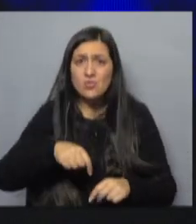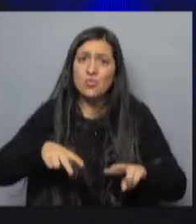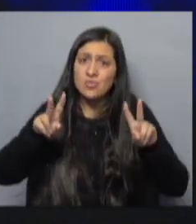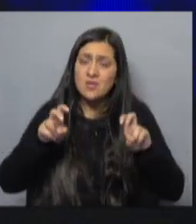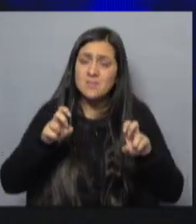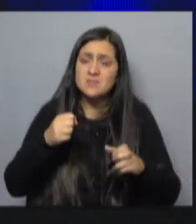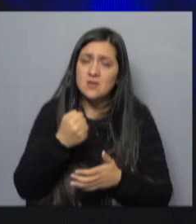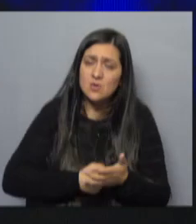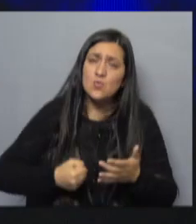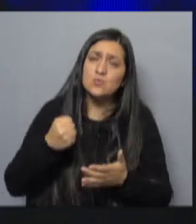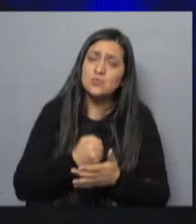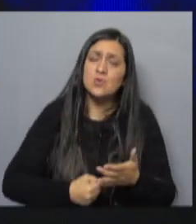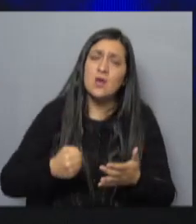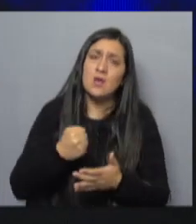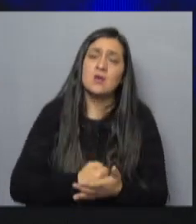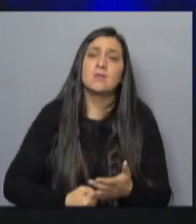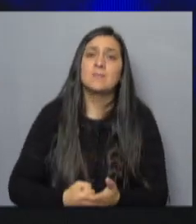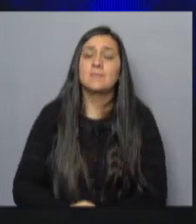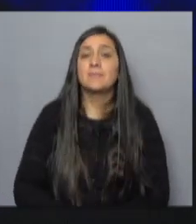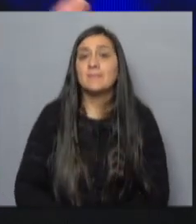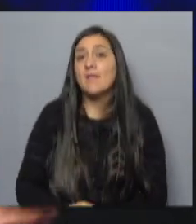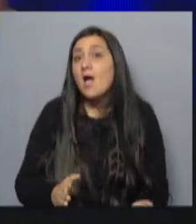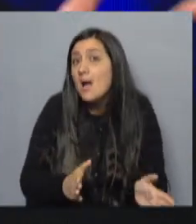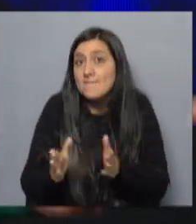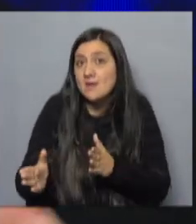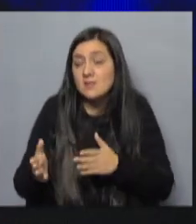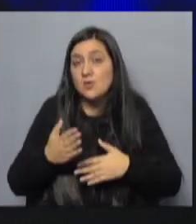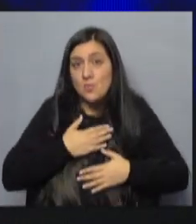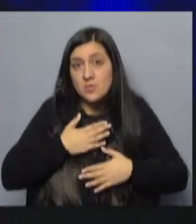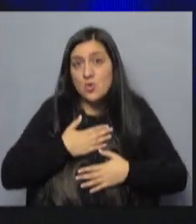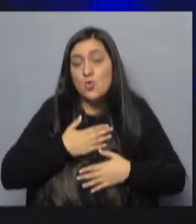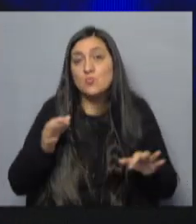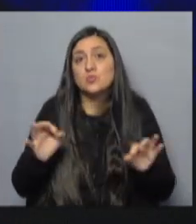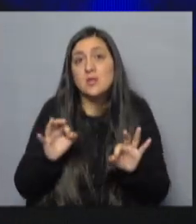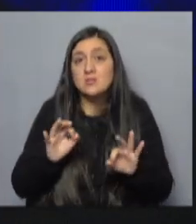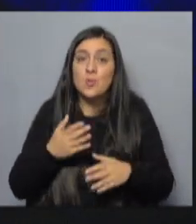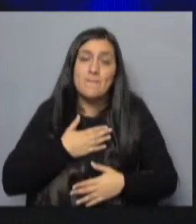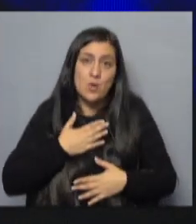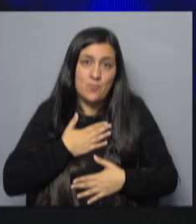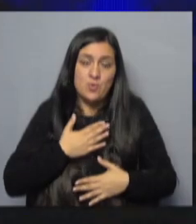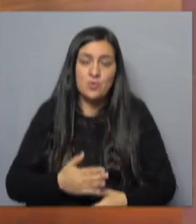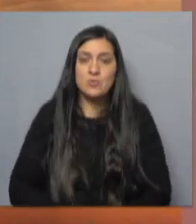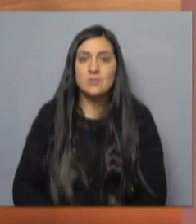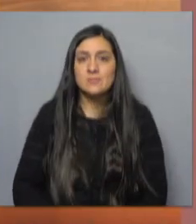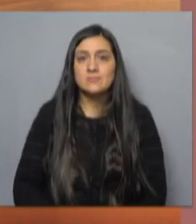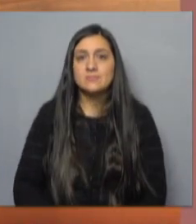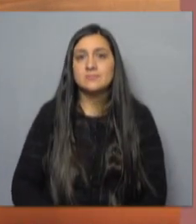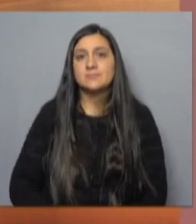y pelearla de una manera, más allá desde lo de uno, ¿no? De lo musical, porque eso es propio. Pero